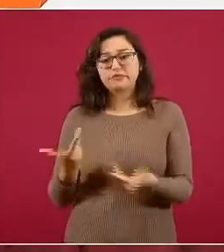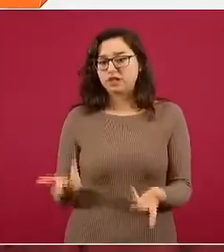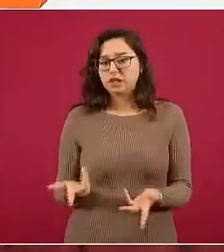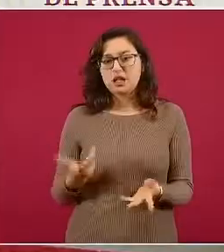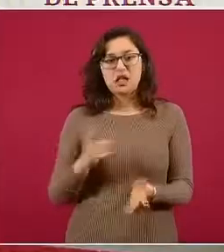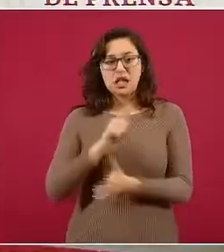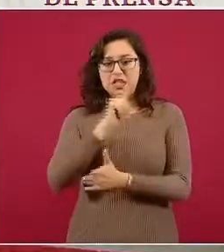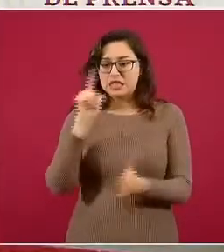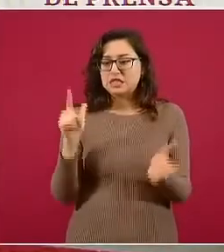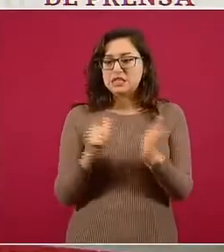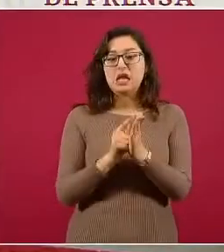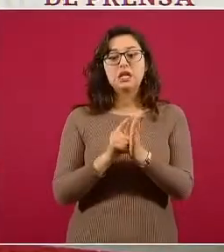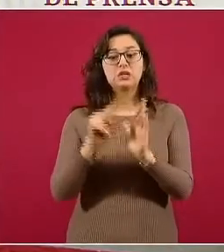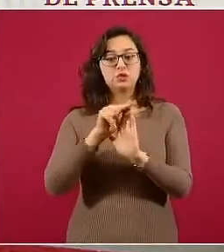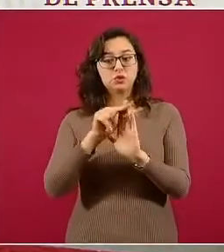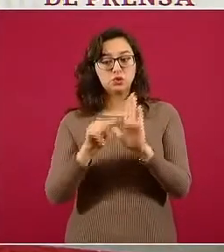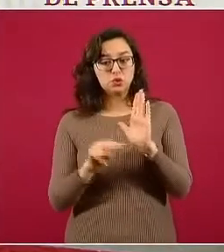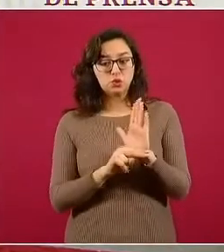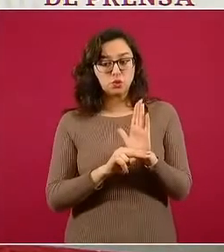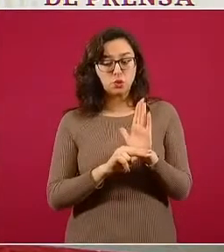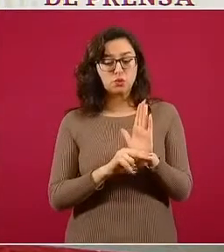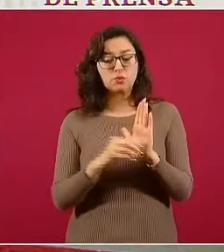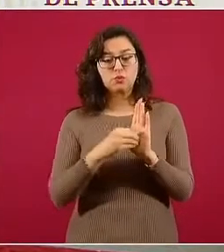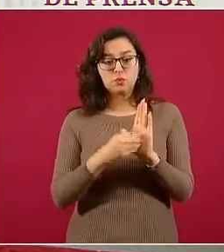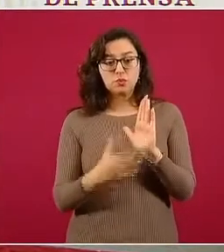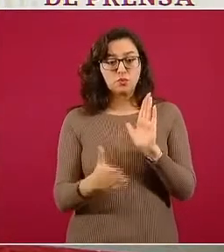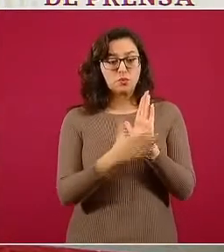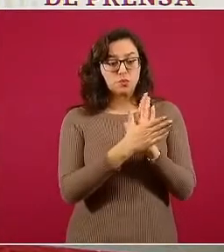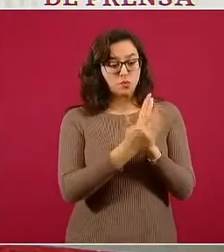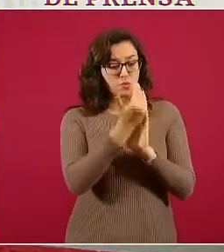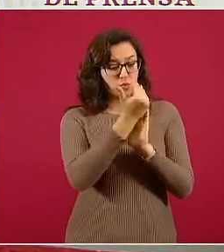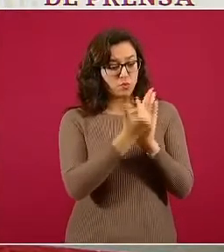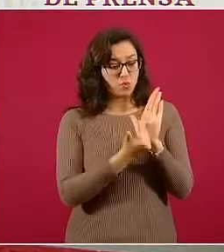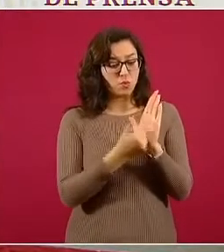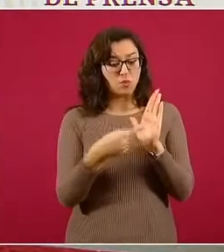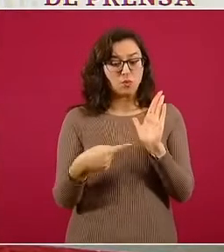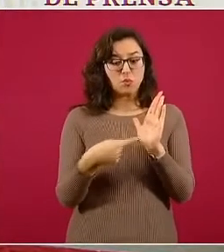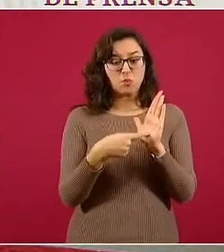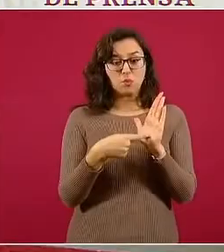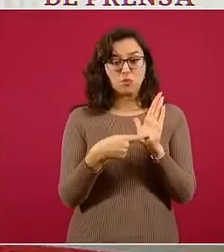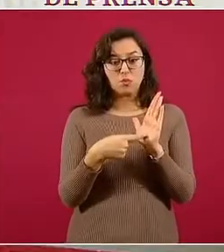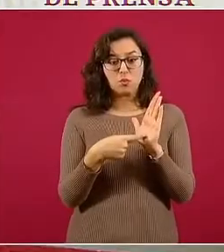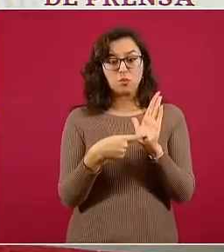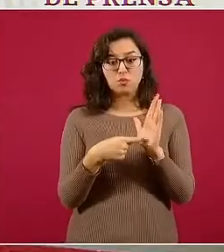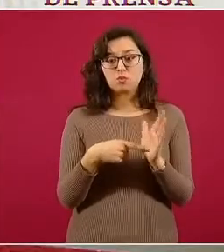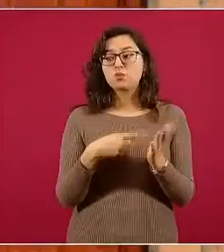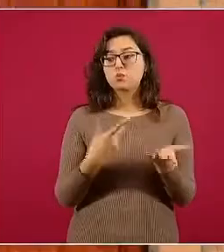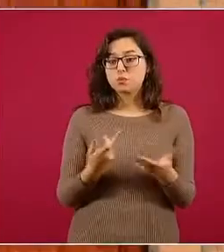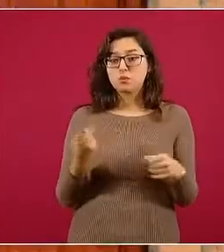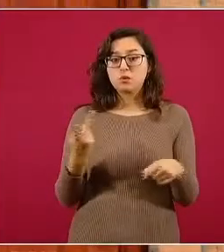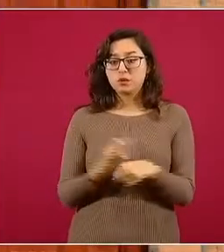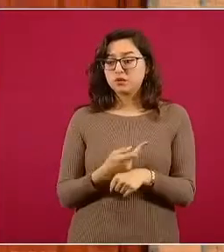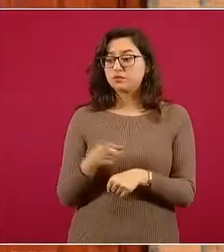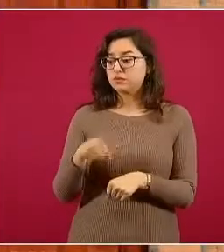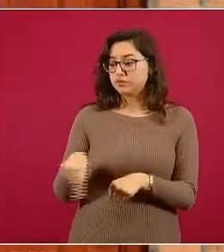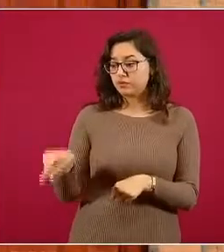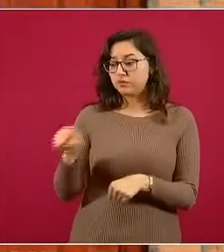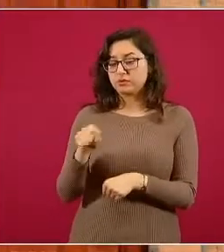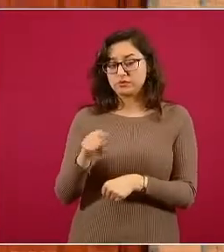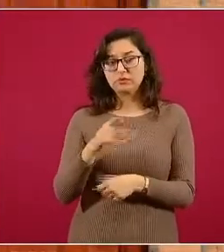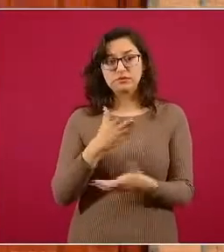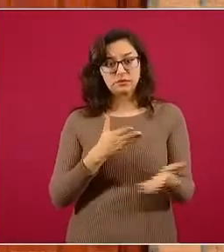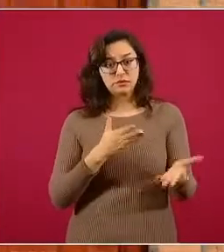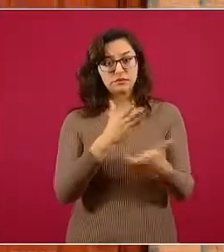tenemos en el país aseguran el acceso a la atención médica que deben de tener